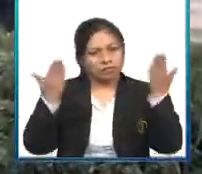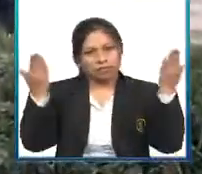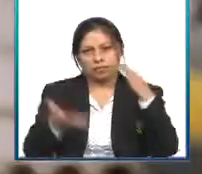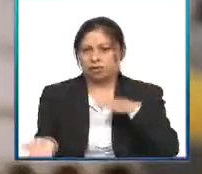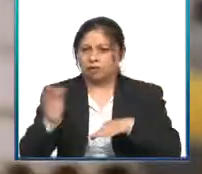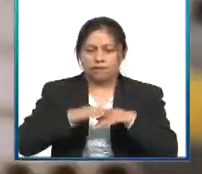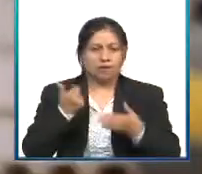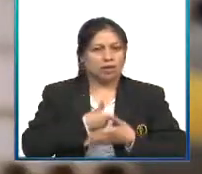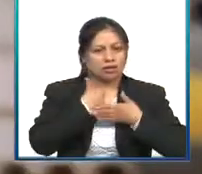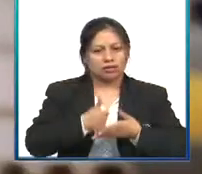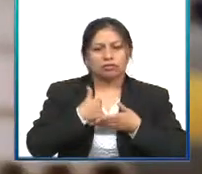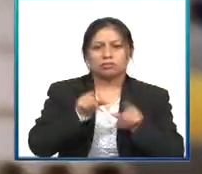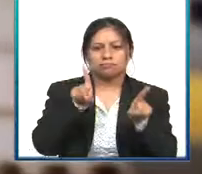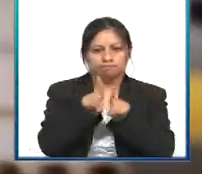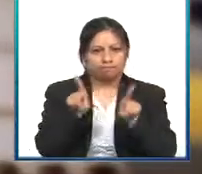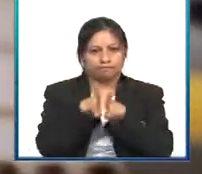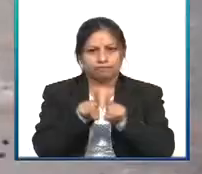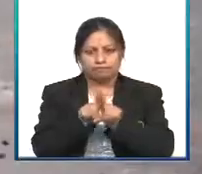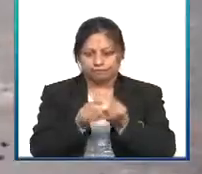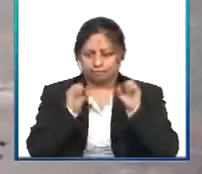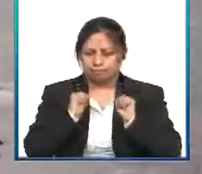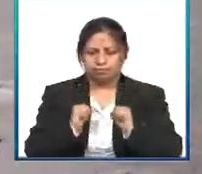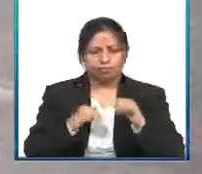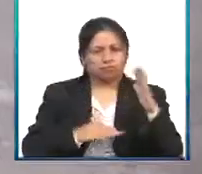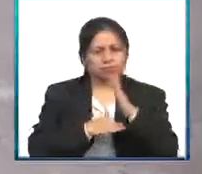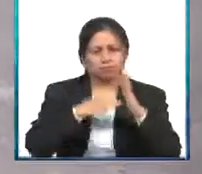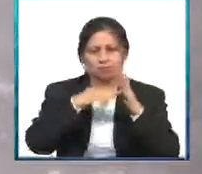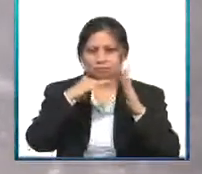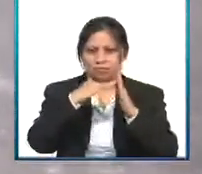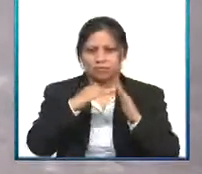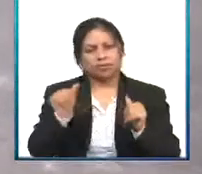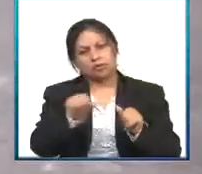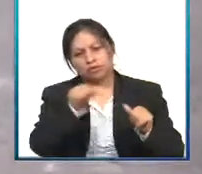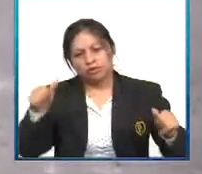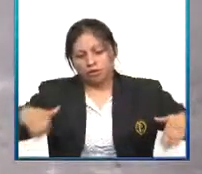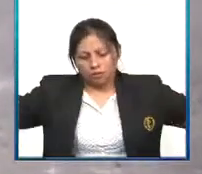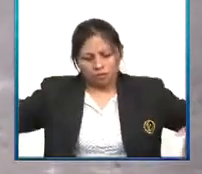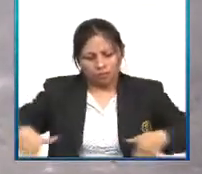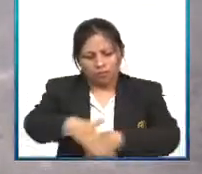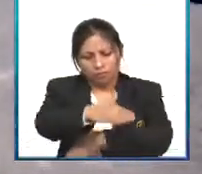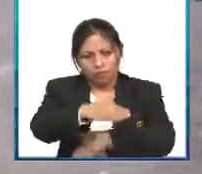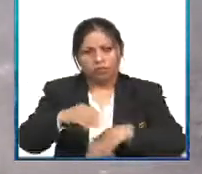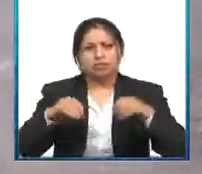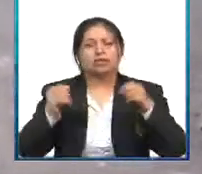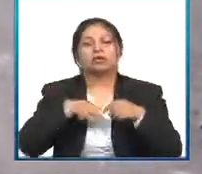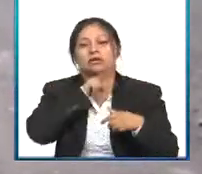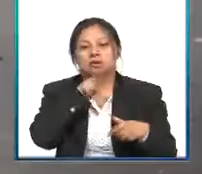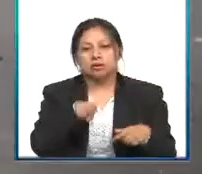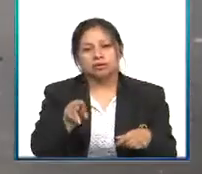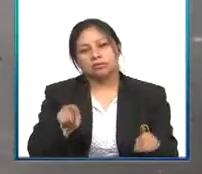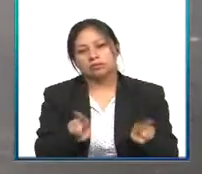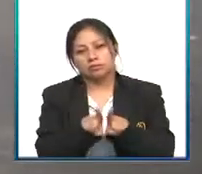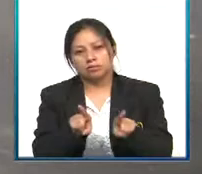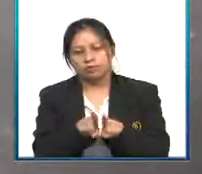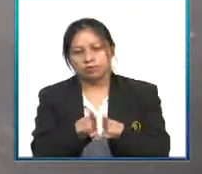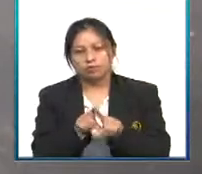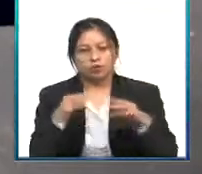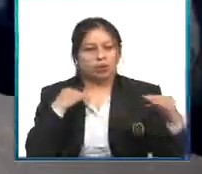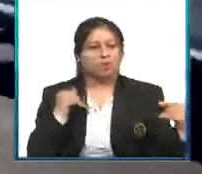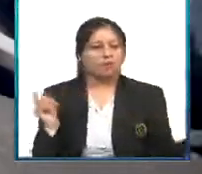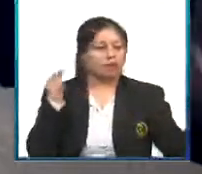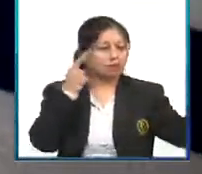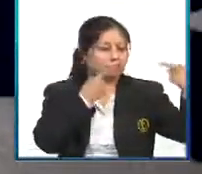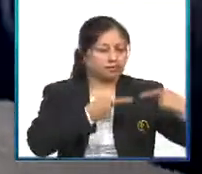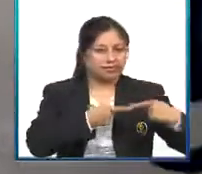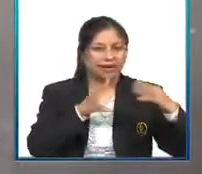más beneficios, ya que también contempla la construcción y mejoramiento de otros tramos en jurisdicción de Chimaltenango, entre ellos el que comunica de